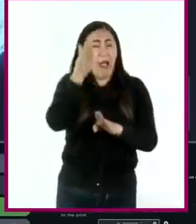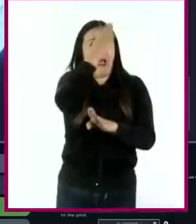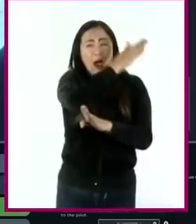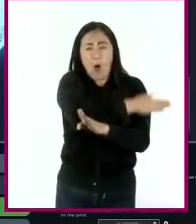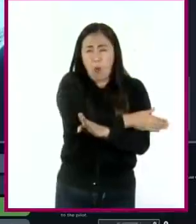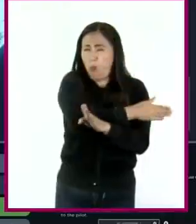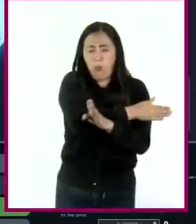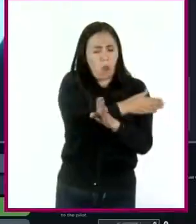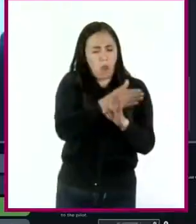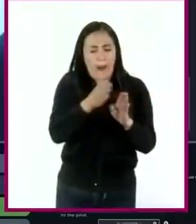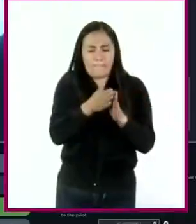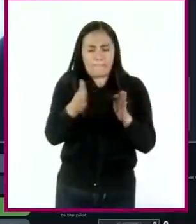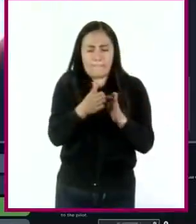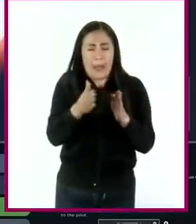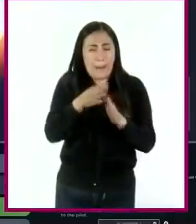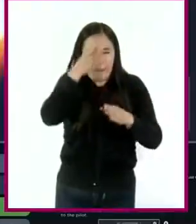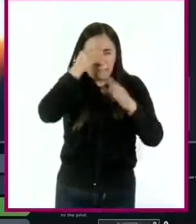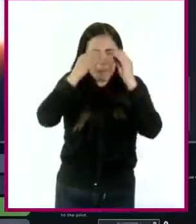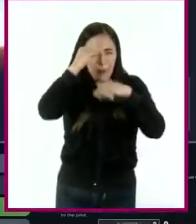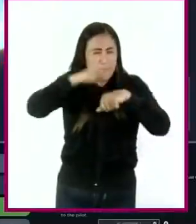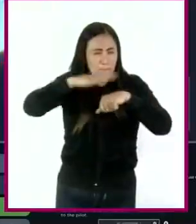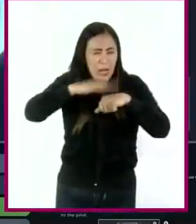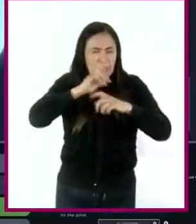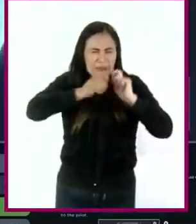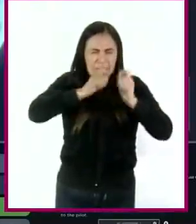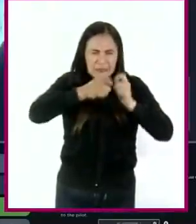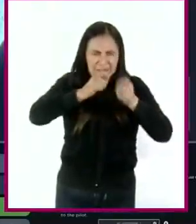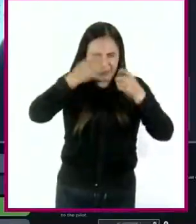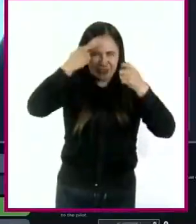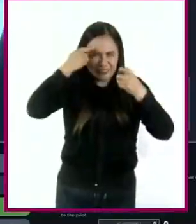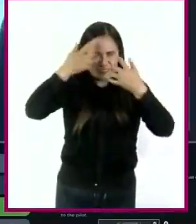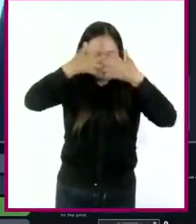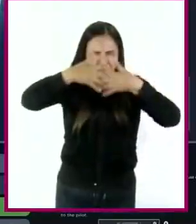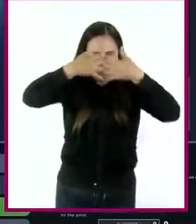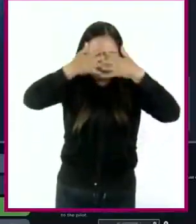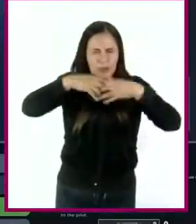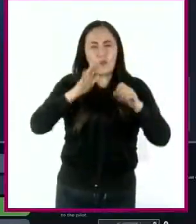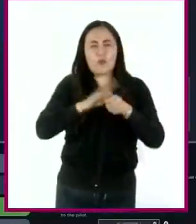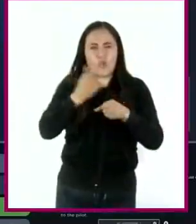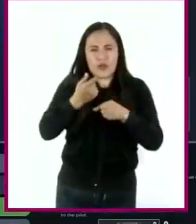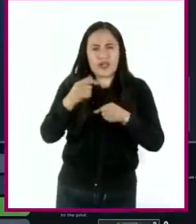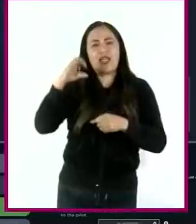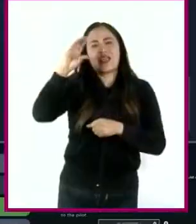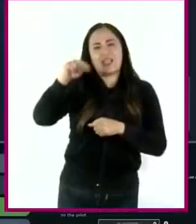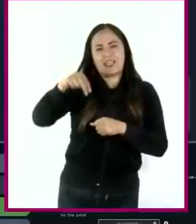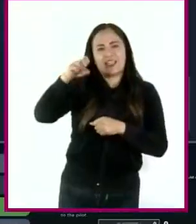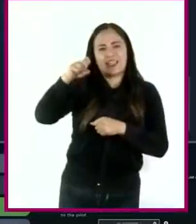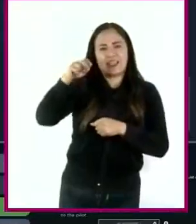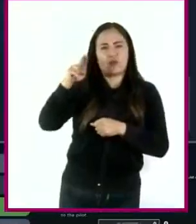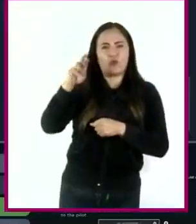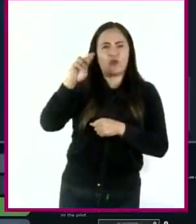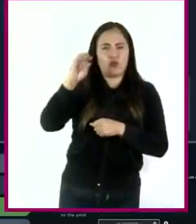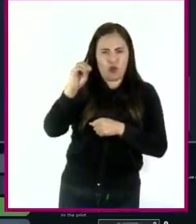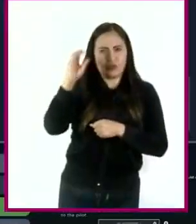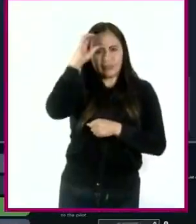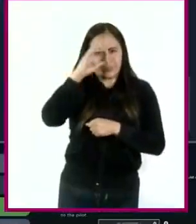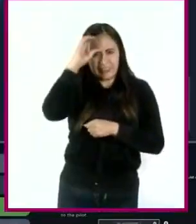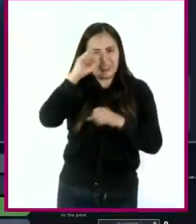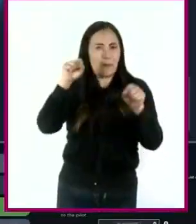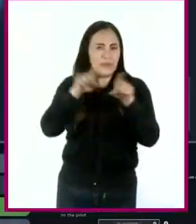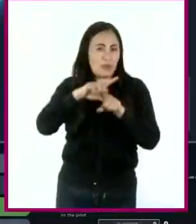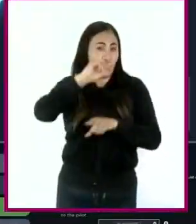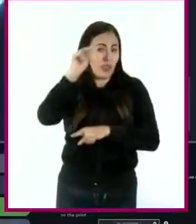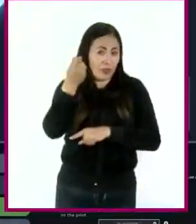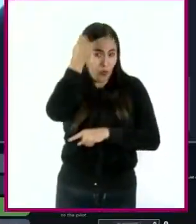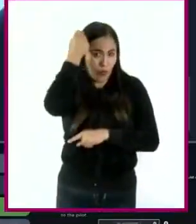de la humanidad. En gran parte, estos avances se deben a la neurociencia y al uso de nuevas tecnologías que permiten ir